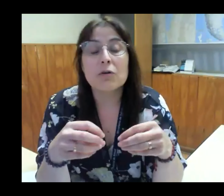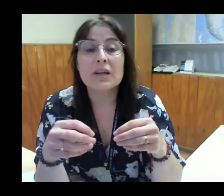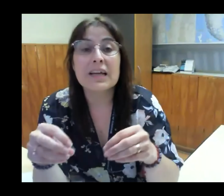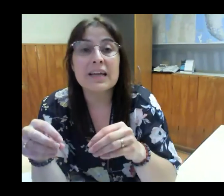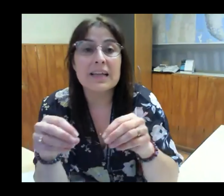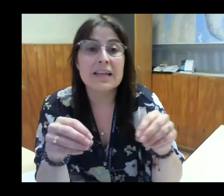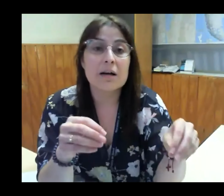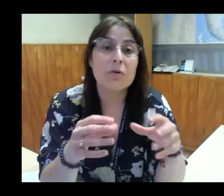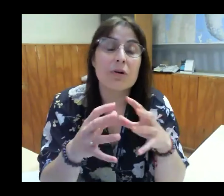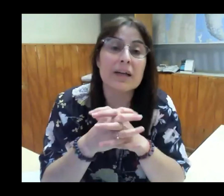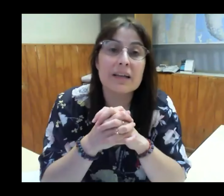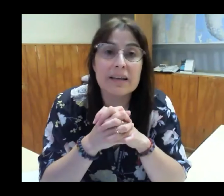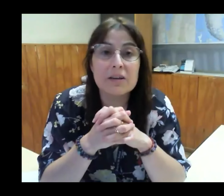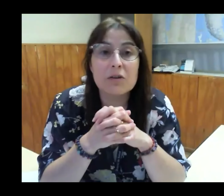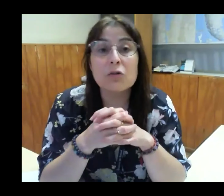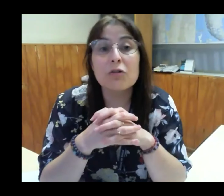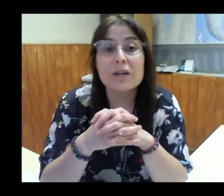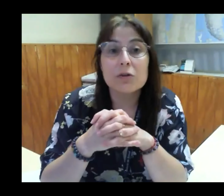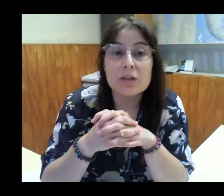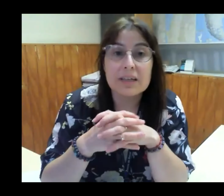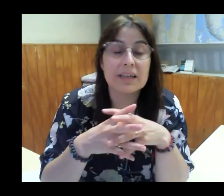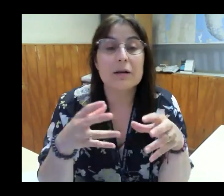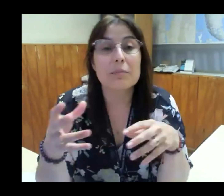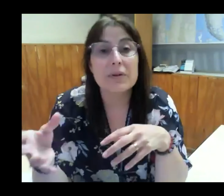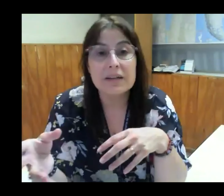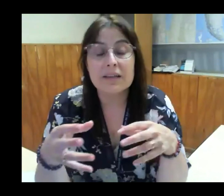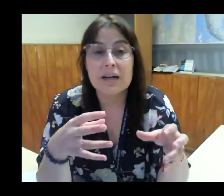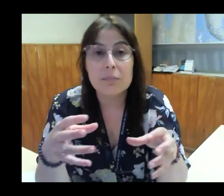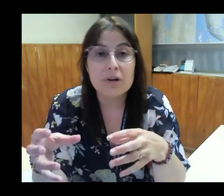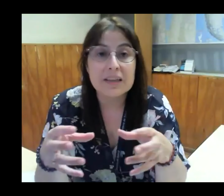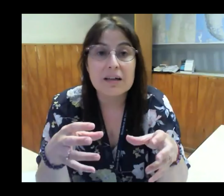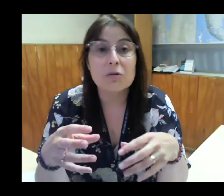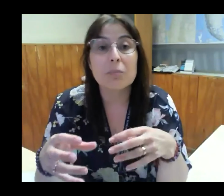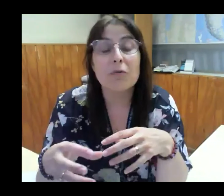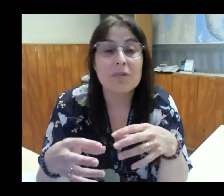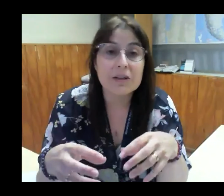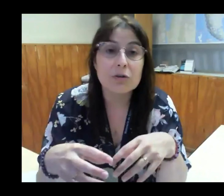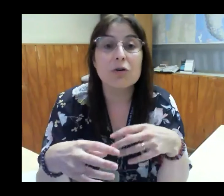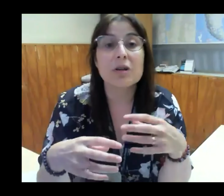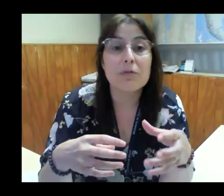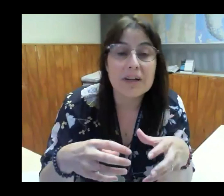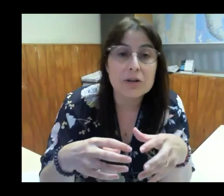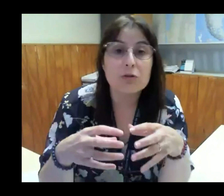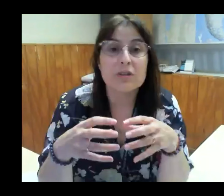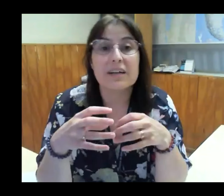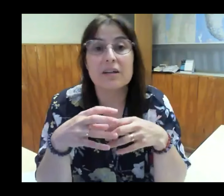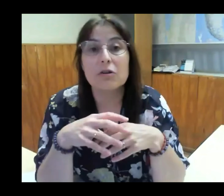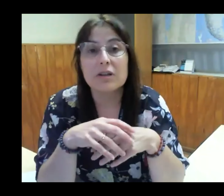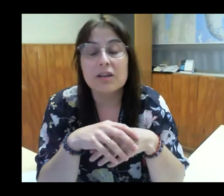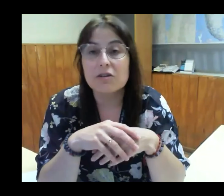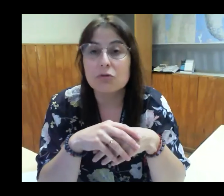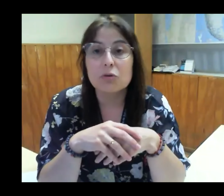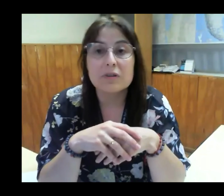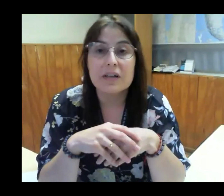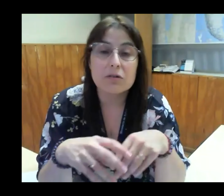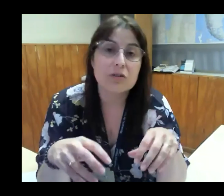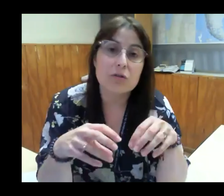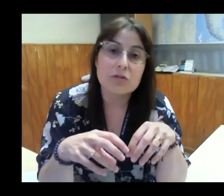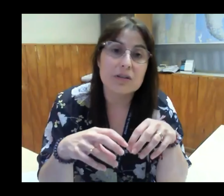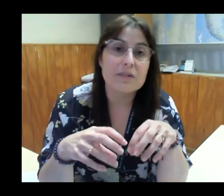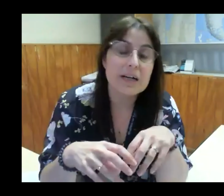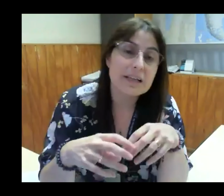reapariciones o de otros vectores que también, digamos, están poblando o repoblando otras regiones, y eso no es